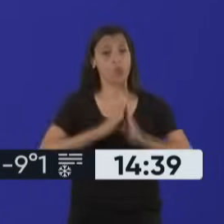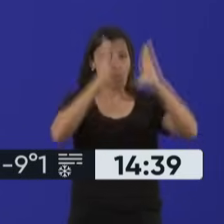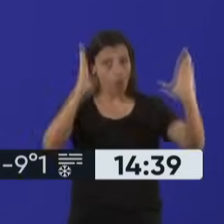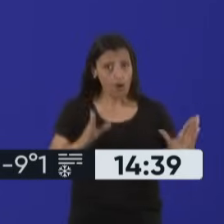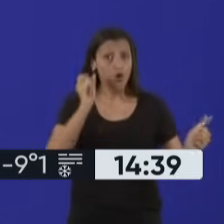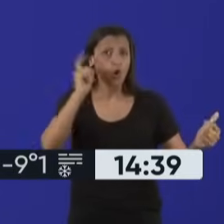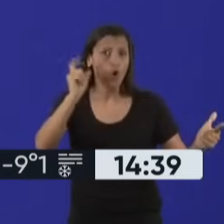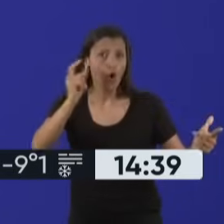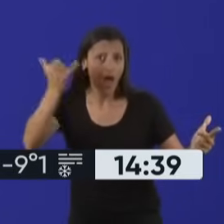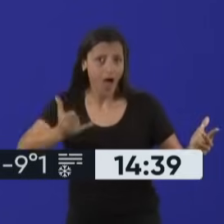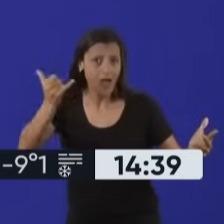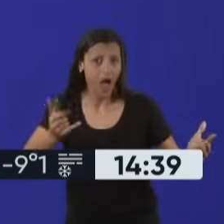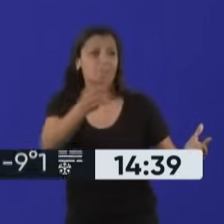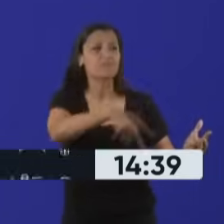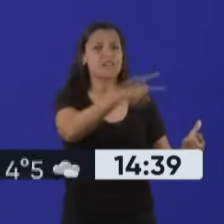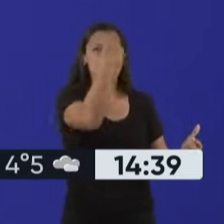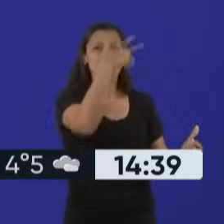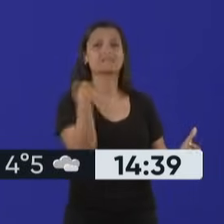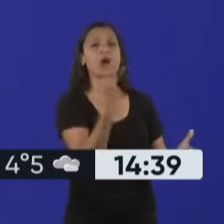cosas porque creían que iba a salir mal.